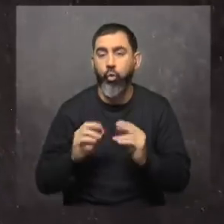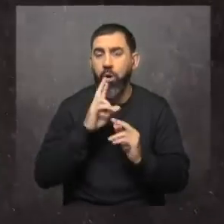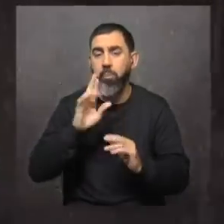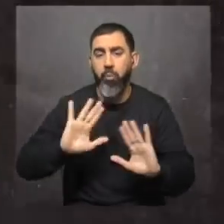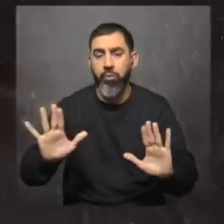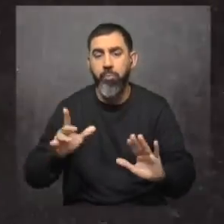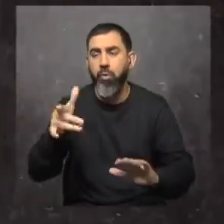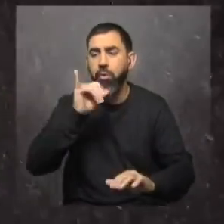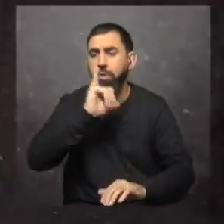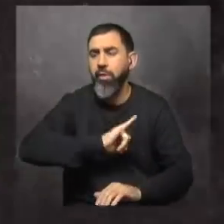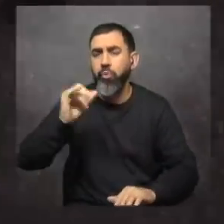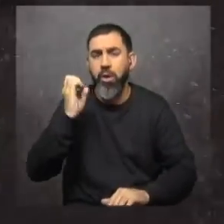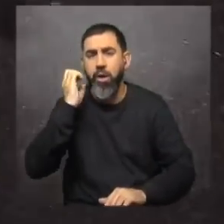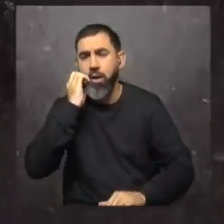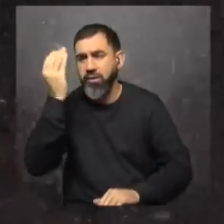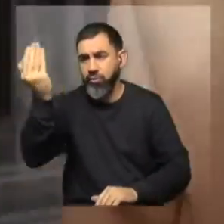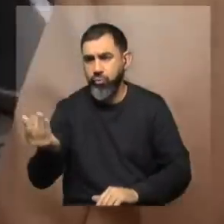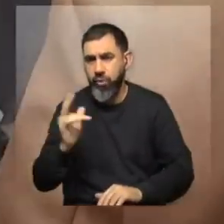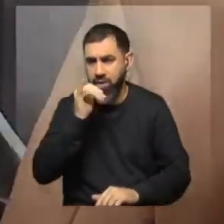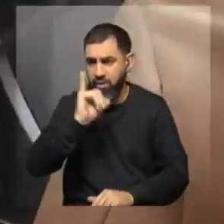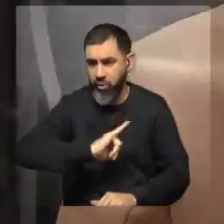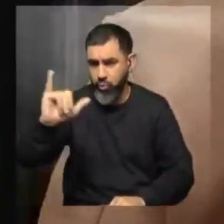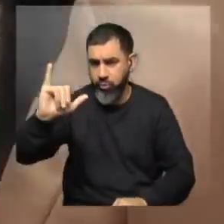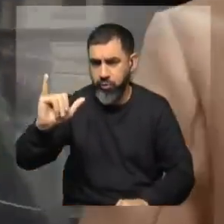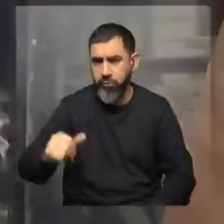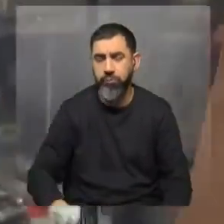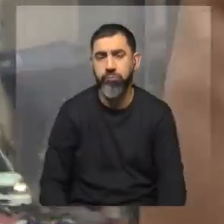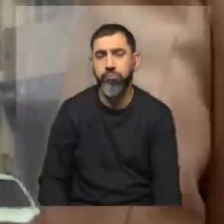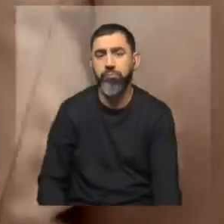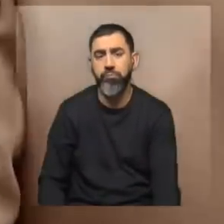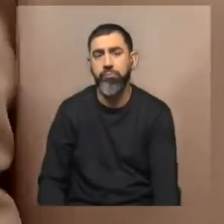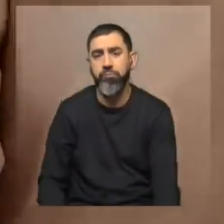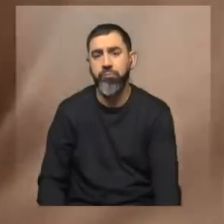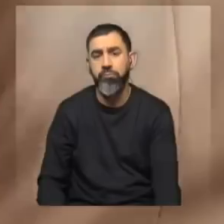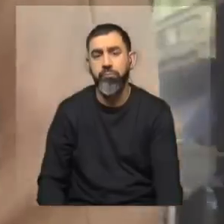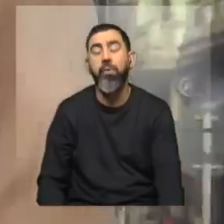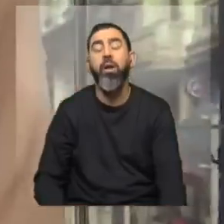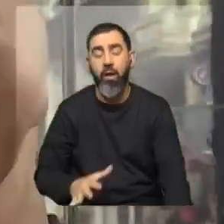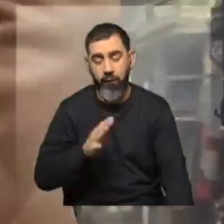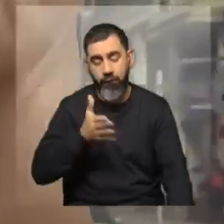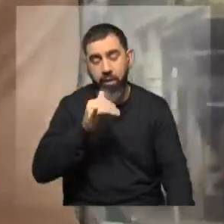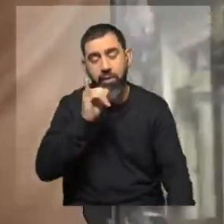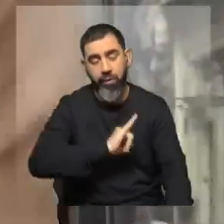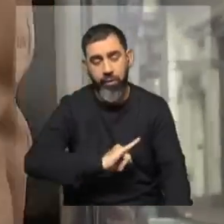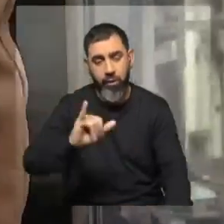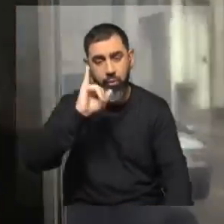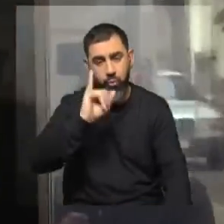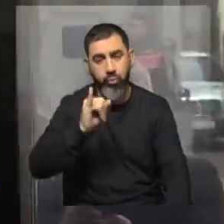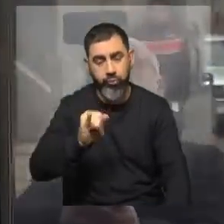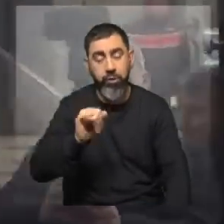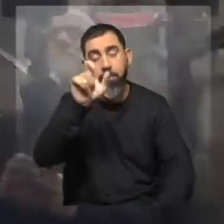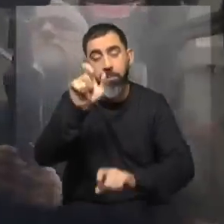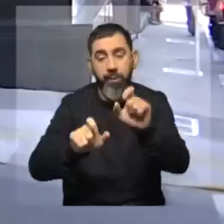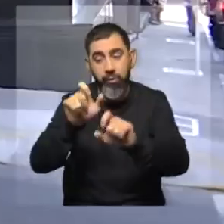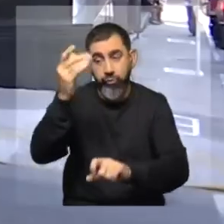lo va a denunciar a Tiziano como era algo que se había manejado en su momento se van a formular denuncias respecto de